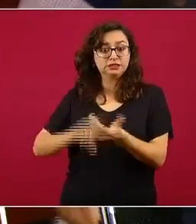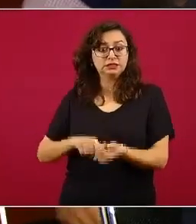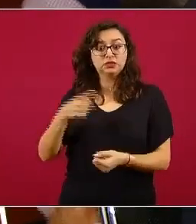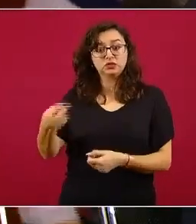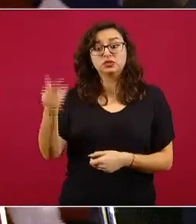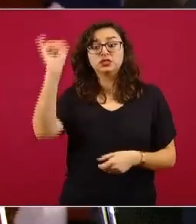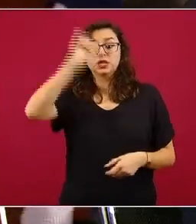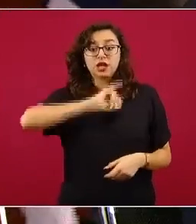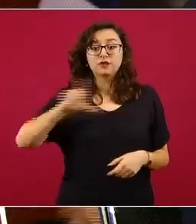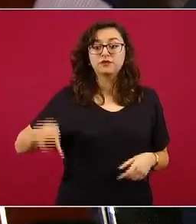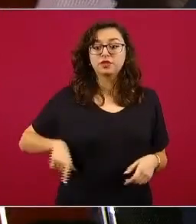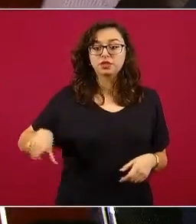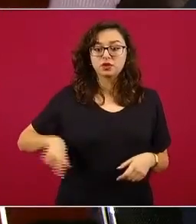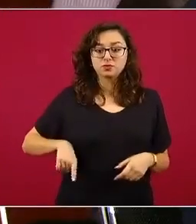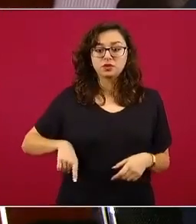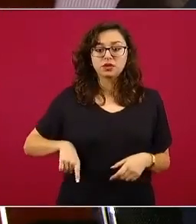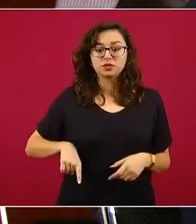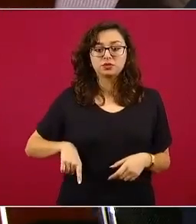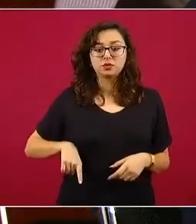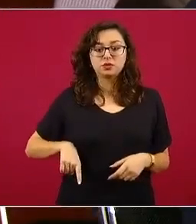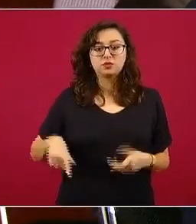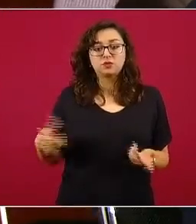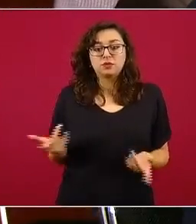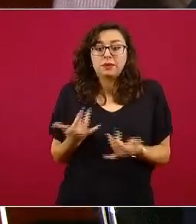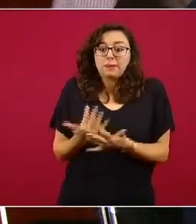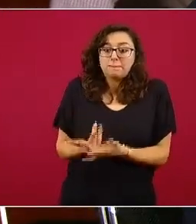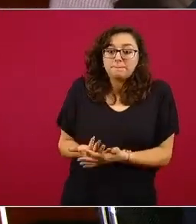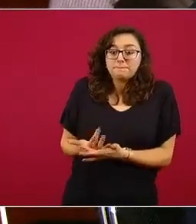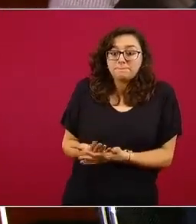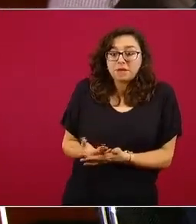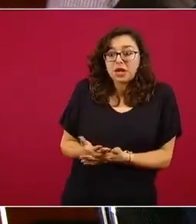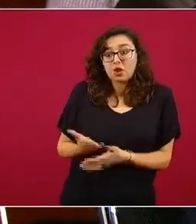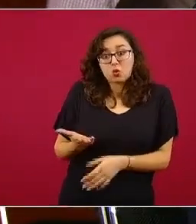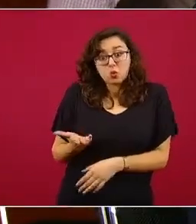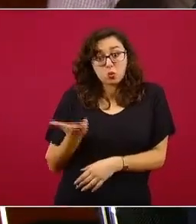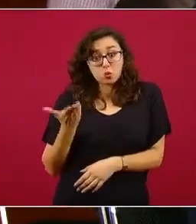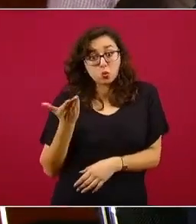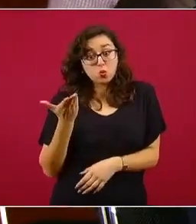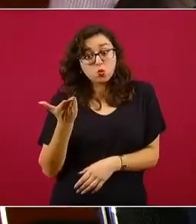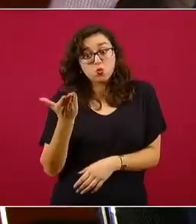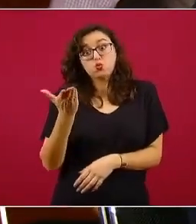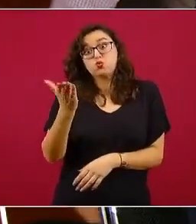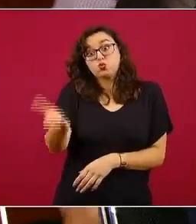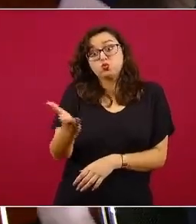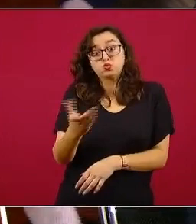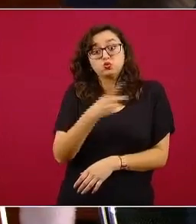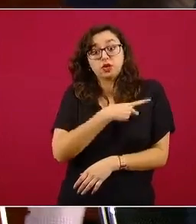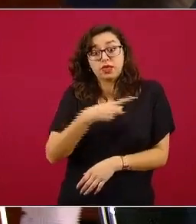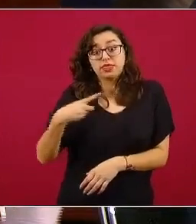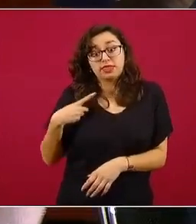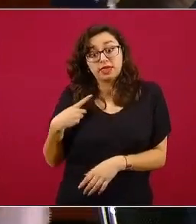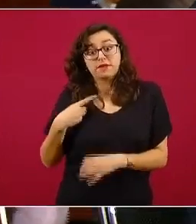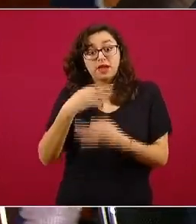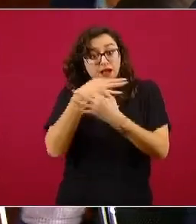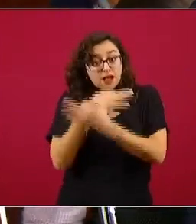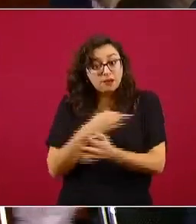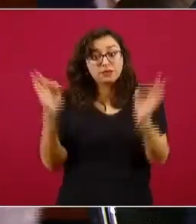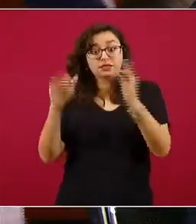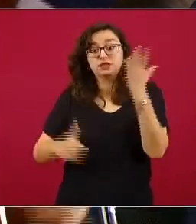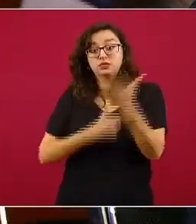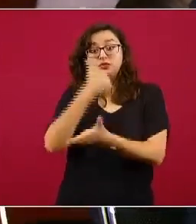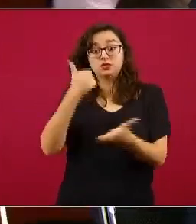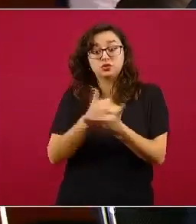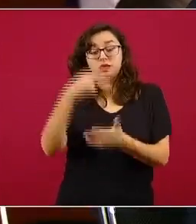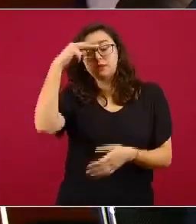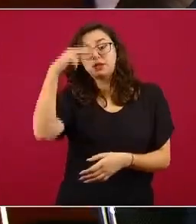de gobierno esperaba que usted declarara o no en color naranja, en color rojo, la Ciudad de